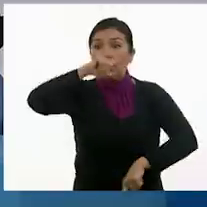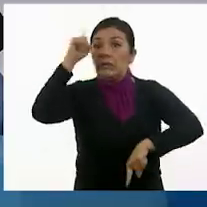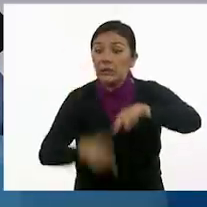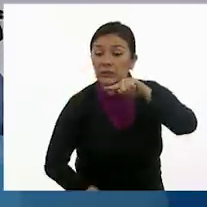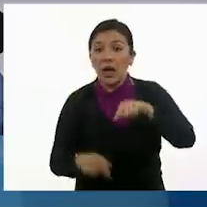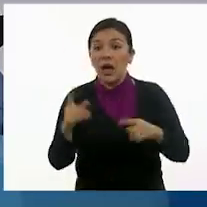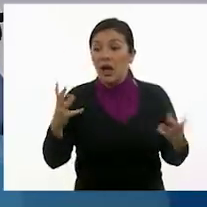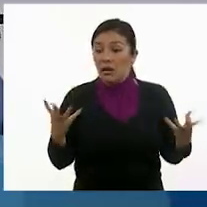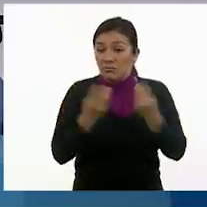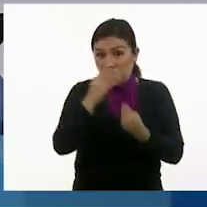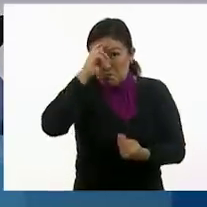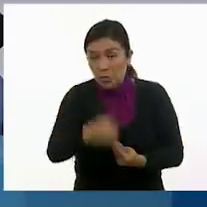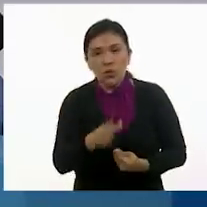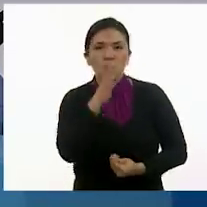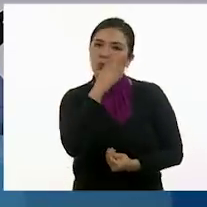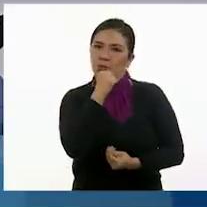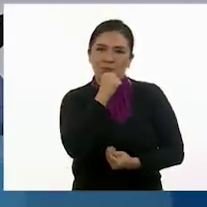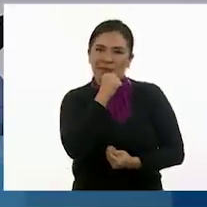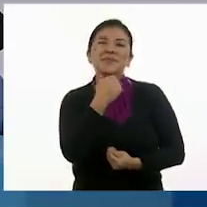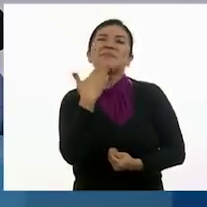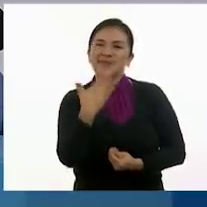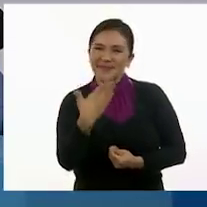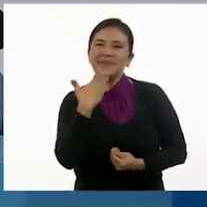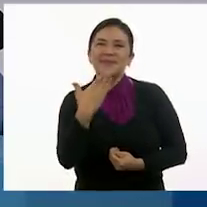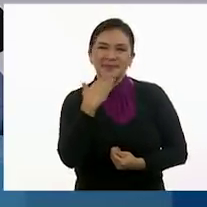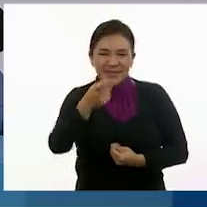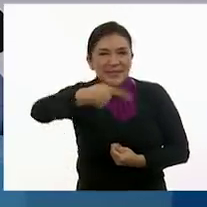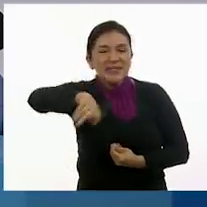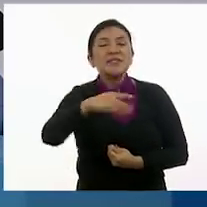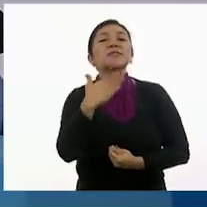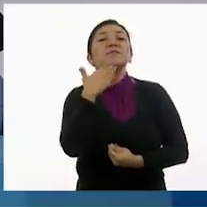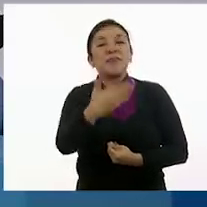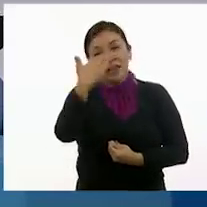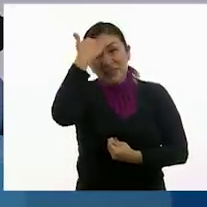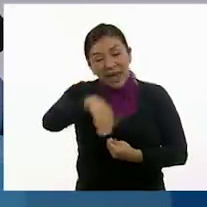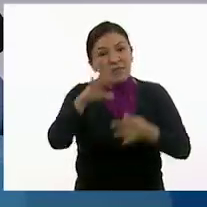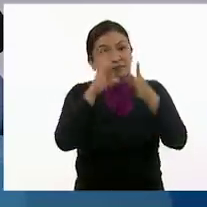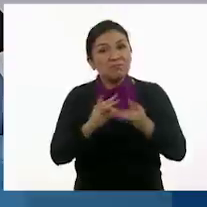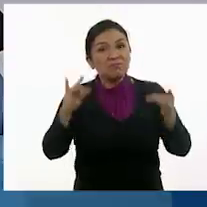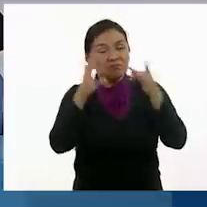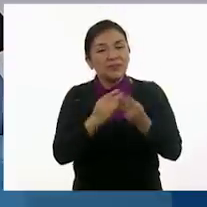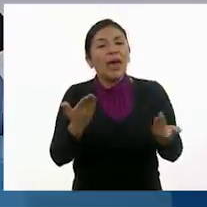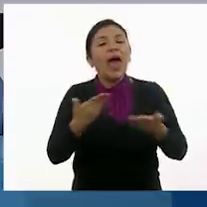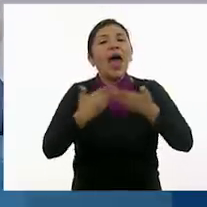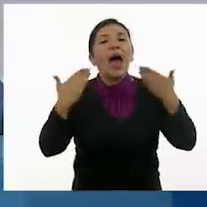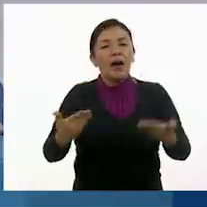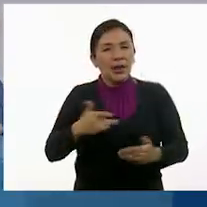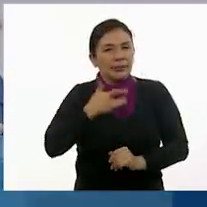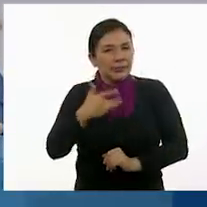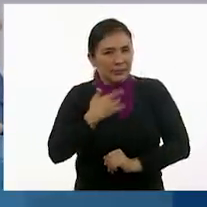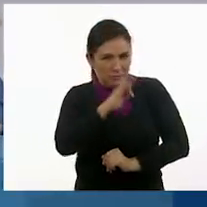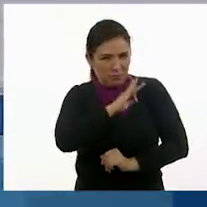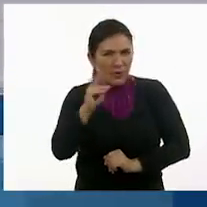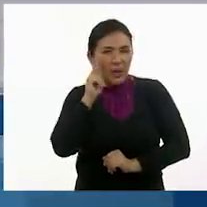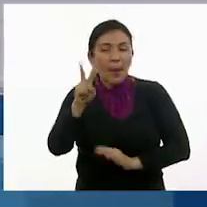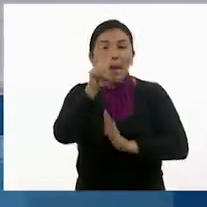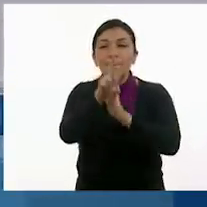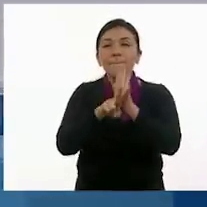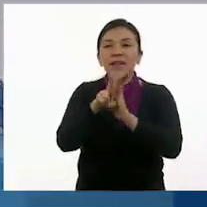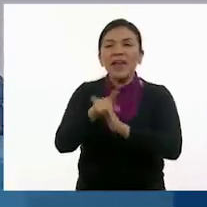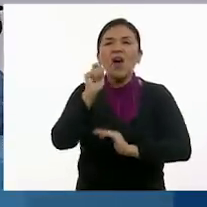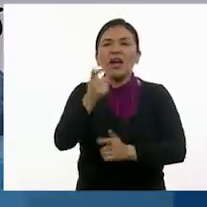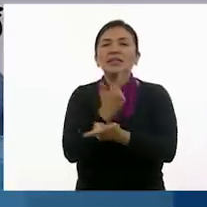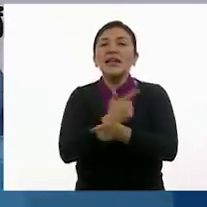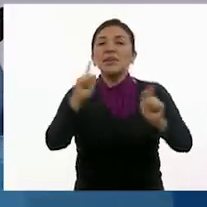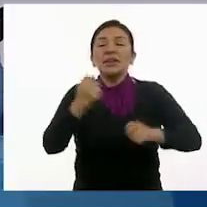este derecho. Y muy bien, está perfecto todo lo que dijeron. ¿Y qué les parece entonces si vamos a un video sobre la